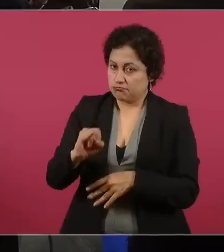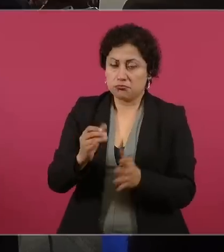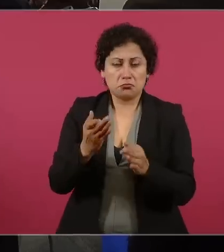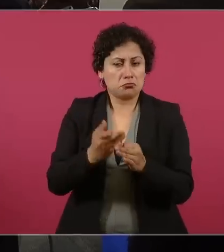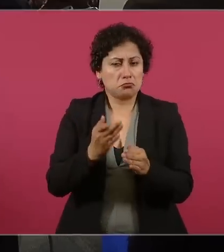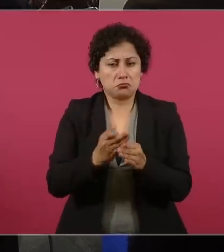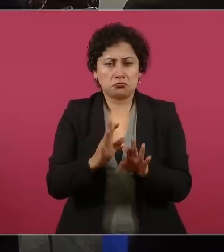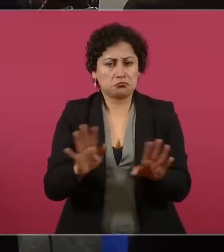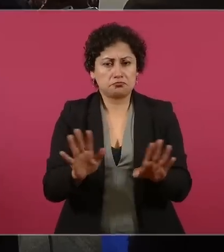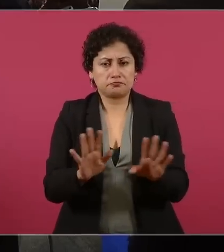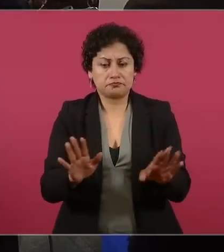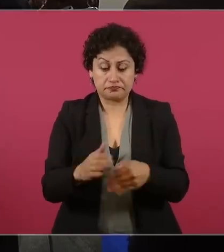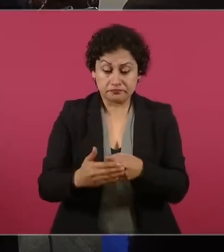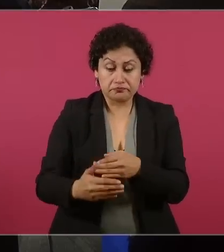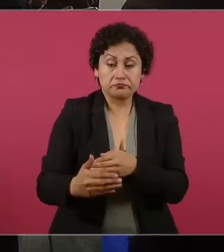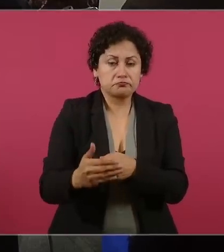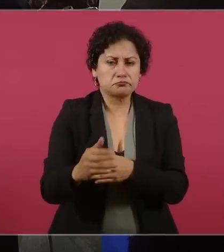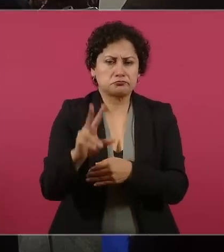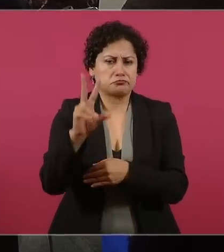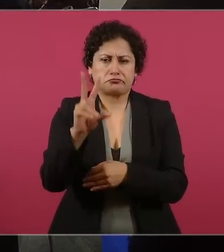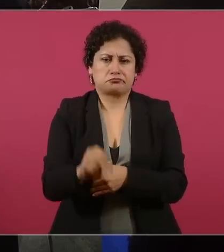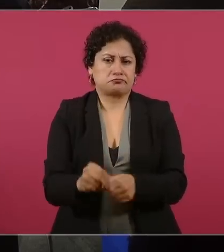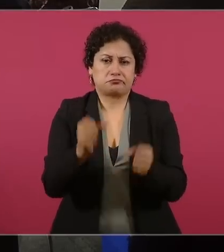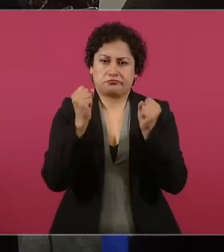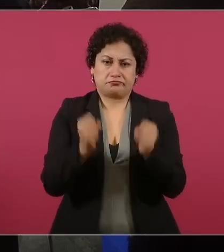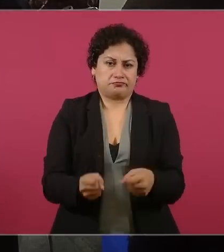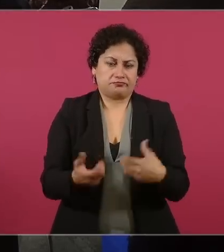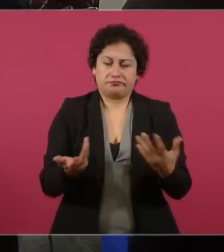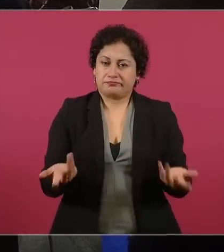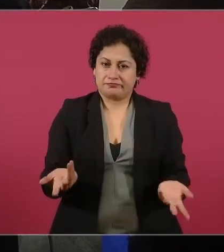pero sí hay que cuidar